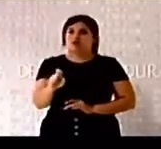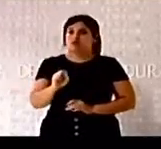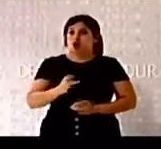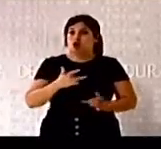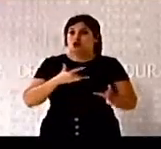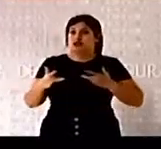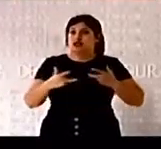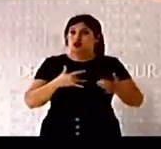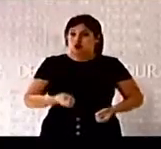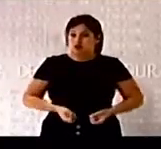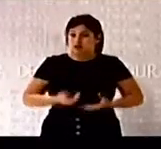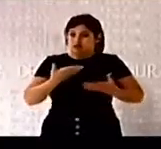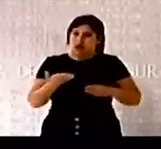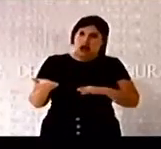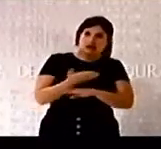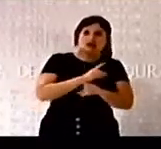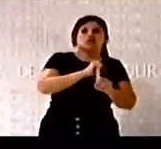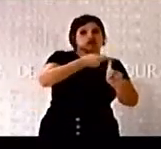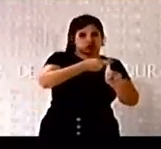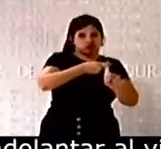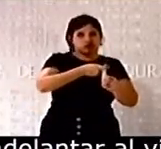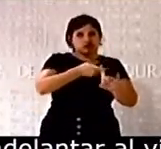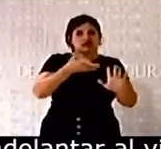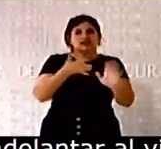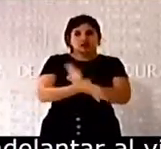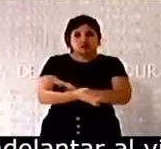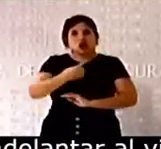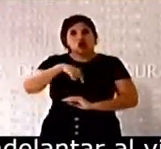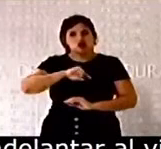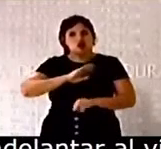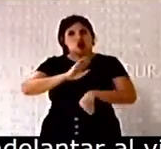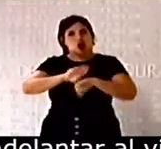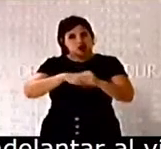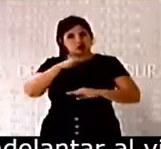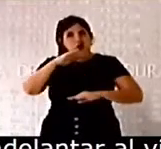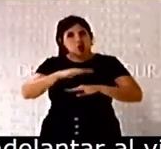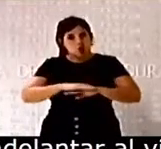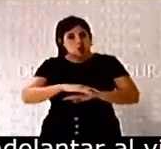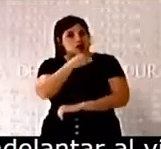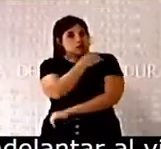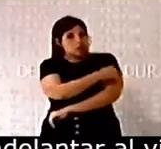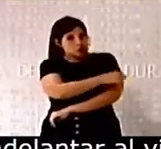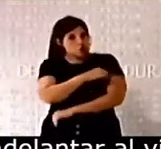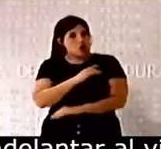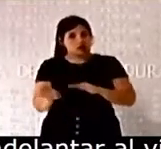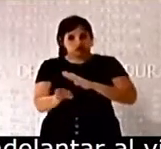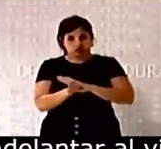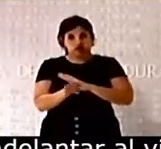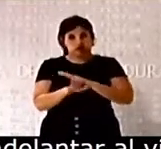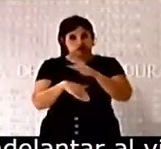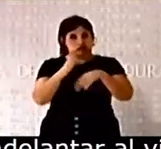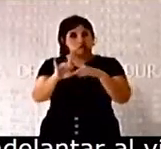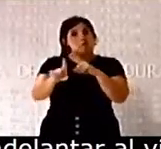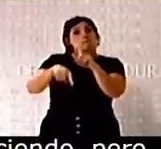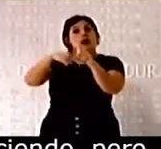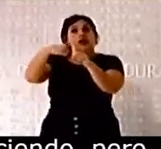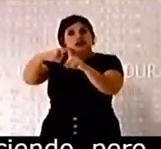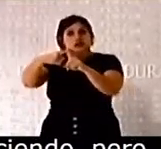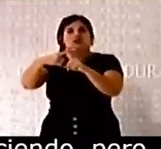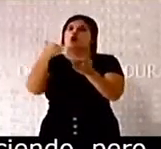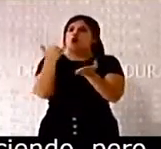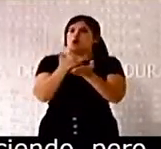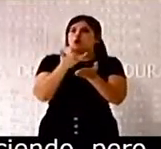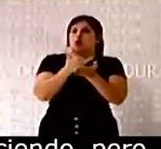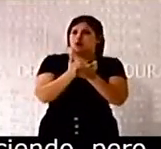Adelantarnos al virus es seguir vacunando al ritmo que lo estamos haciendo, pero además realizar el número de pruebas que nos permita estar